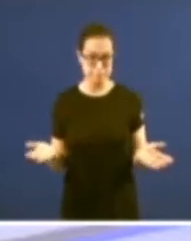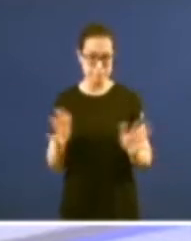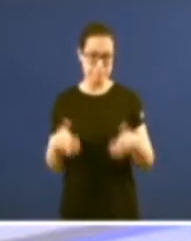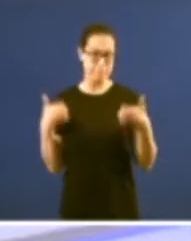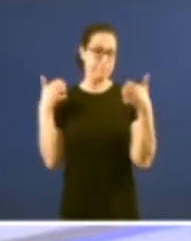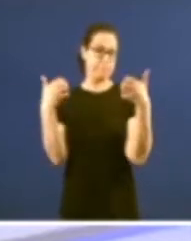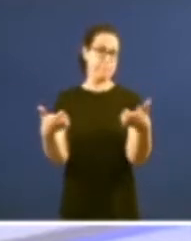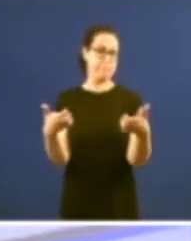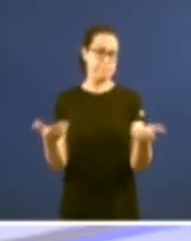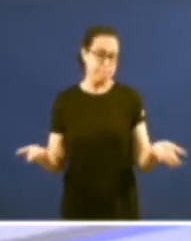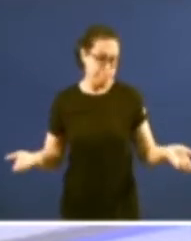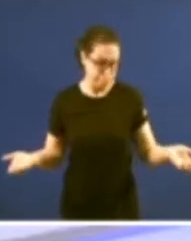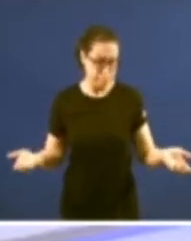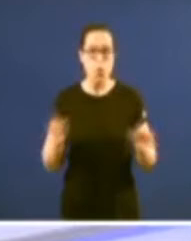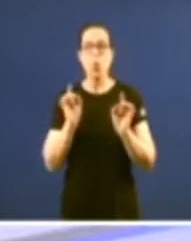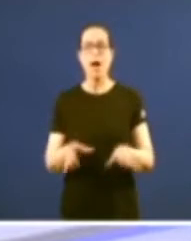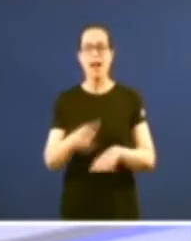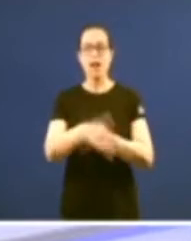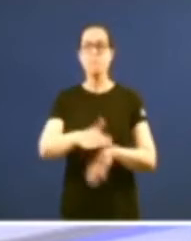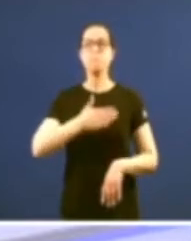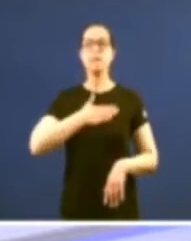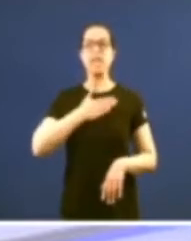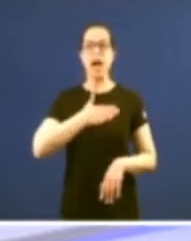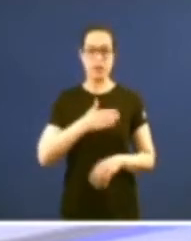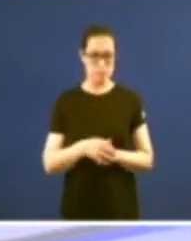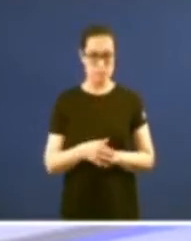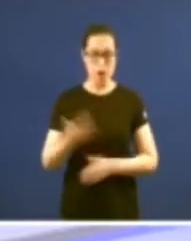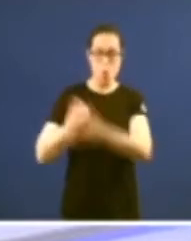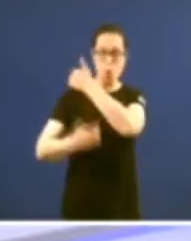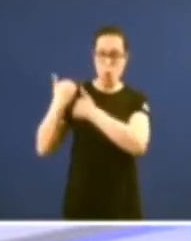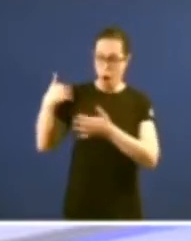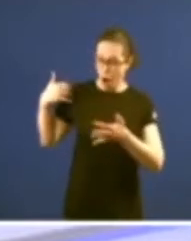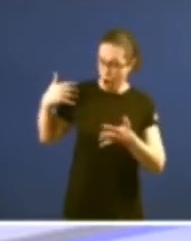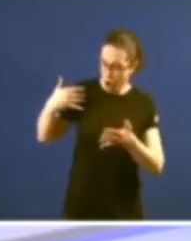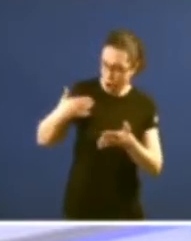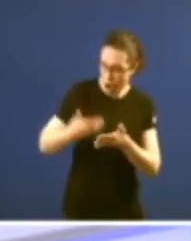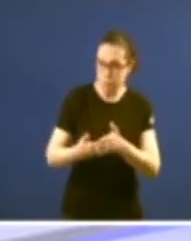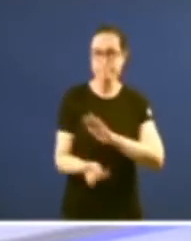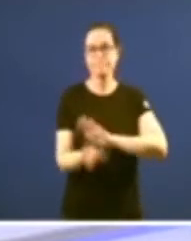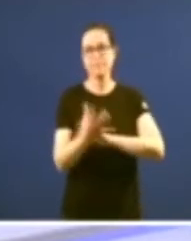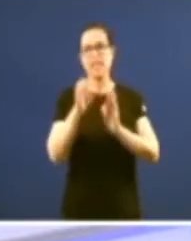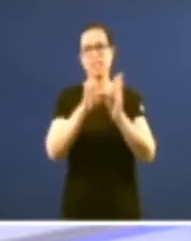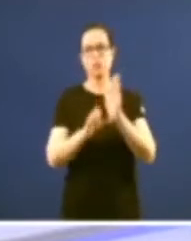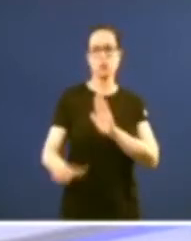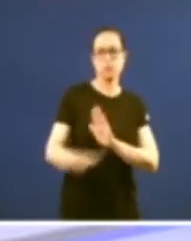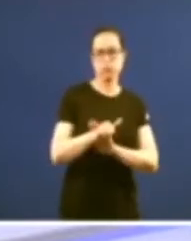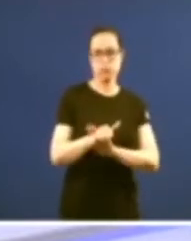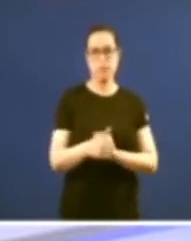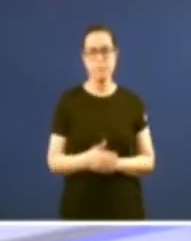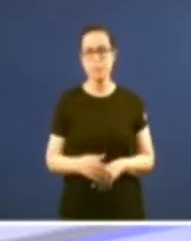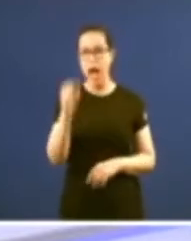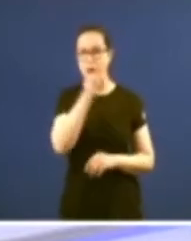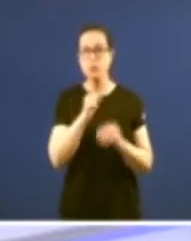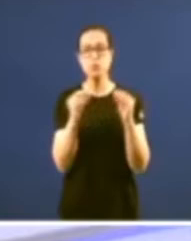como aquelo de "la calle es mía". Daqueles lodos surdiu o Estatuto de Altraxe. Para cando no 80 as